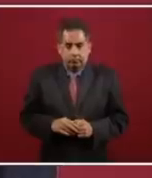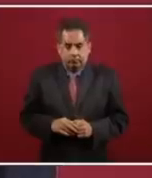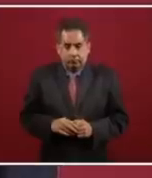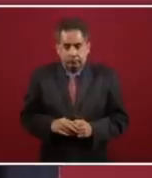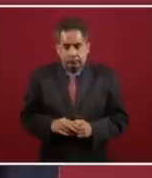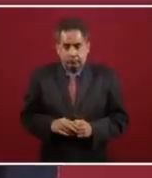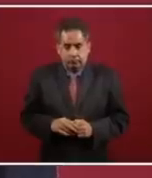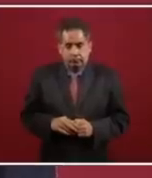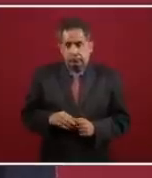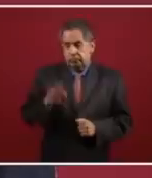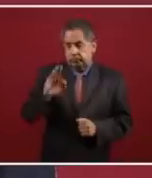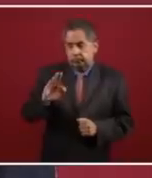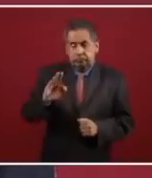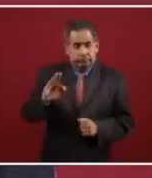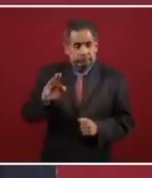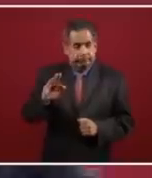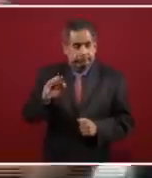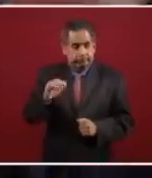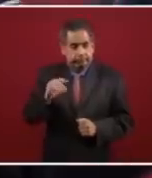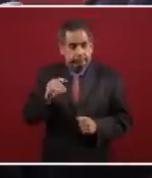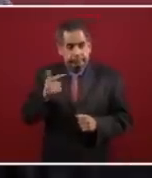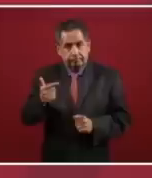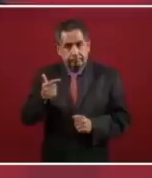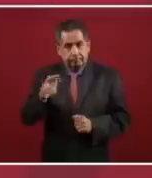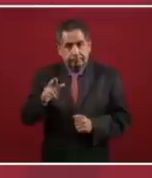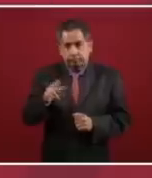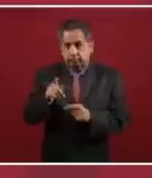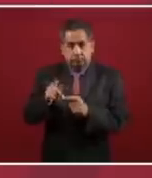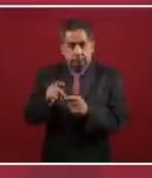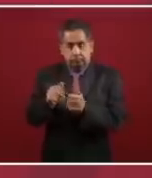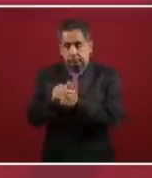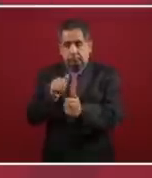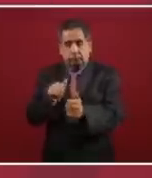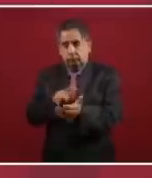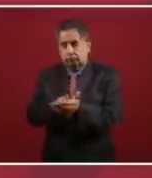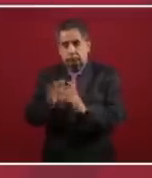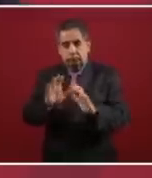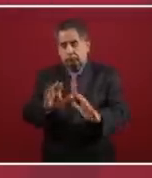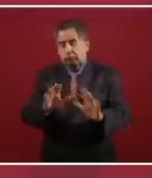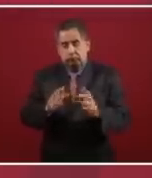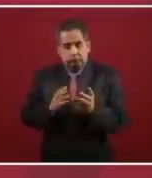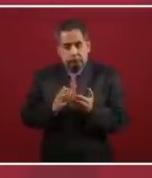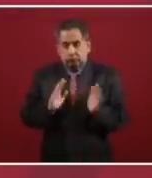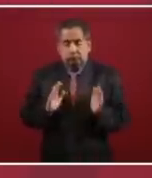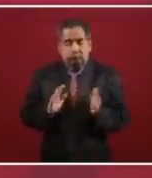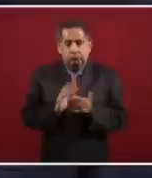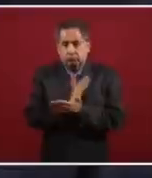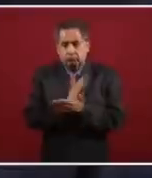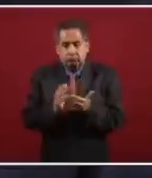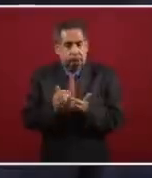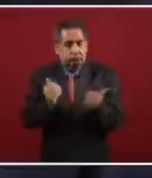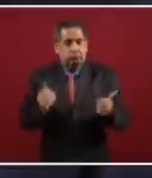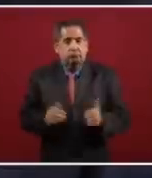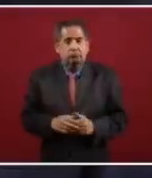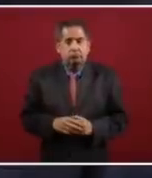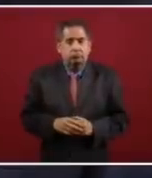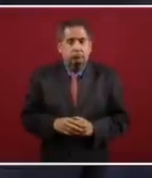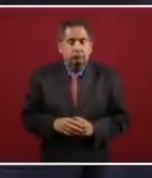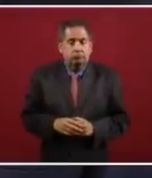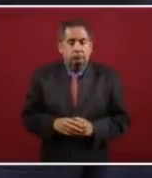la fiscalía, que es autónoma, que es independiente.